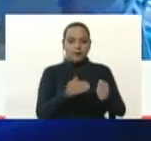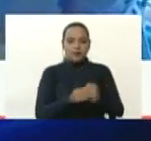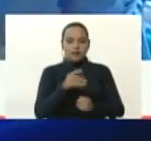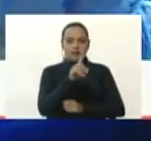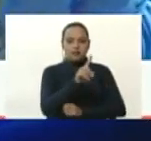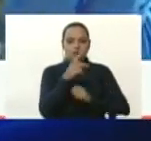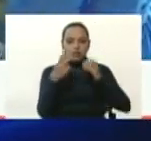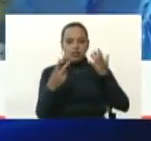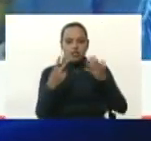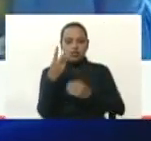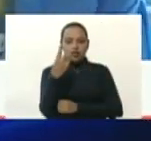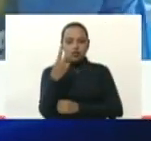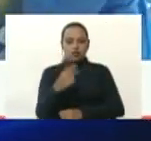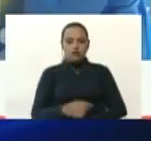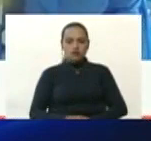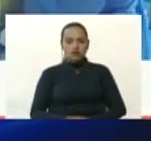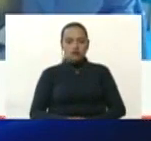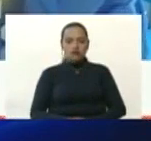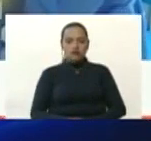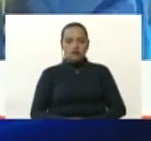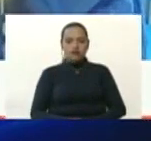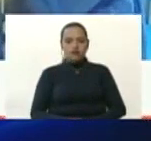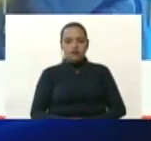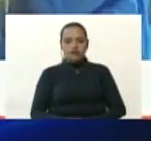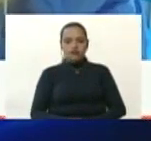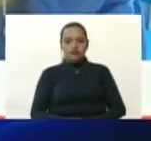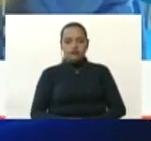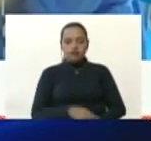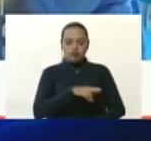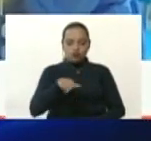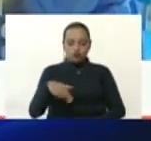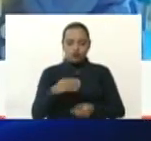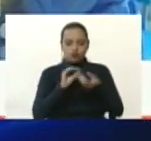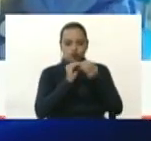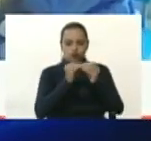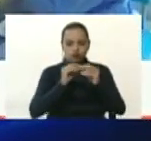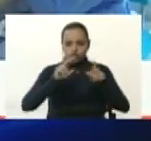1.172 consultorios. Estamos reparando